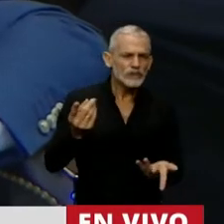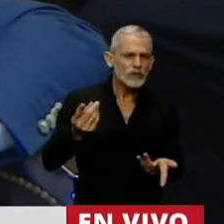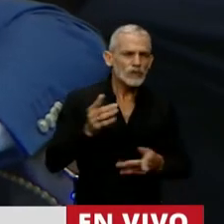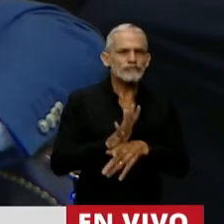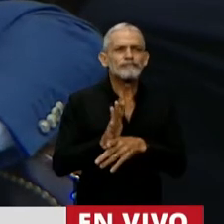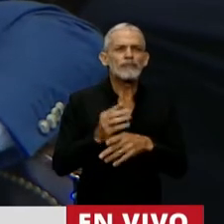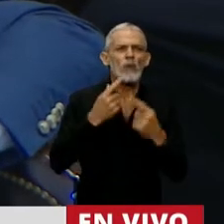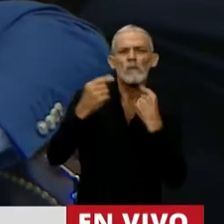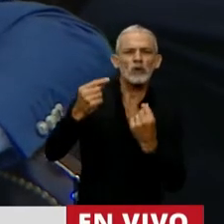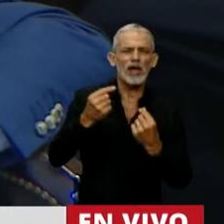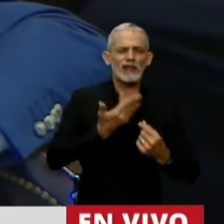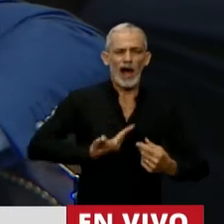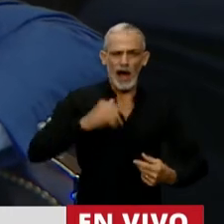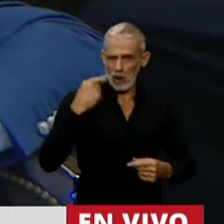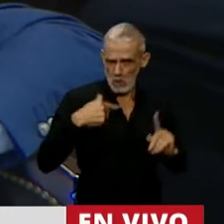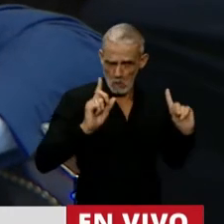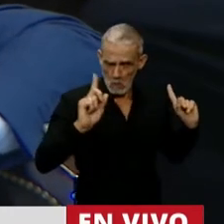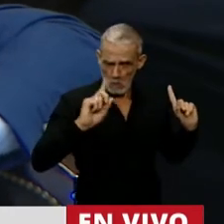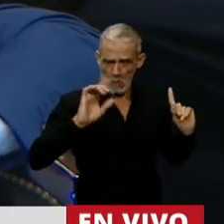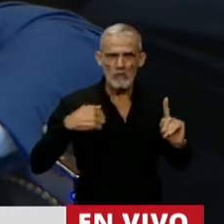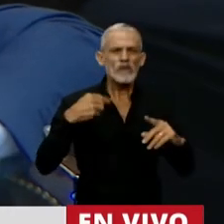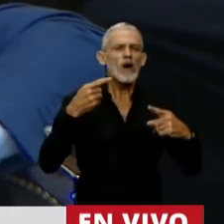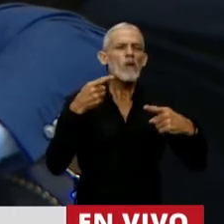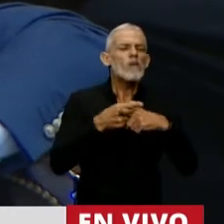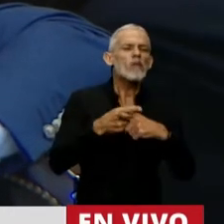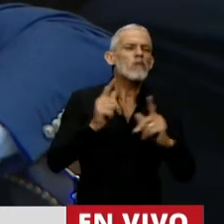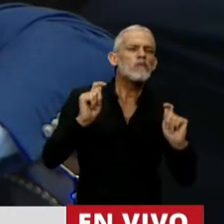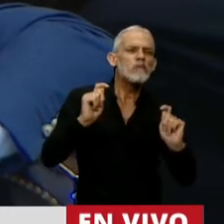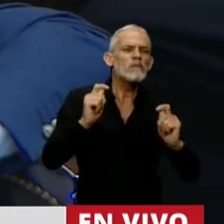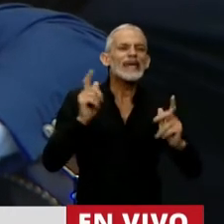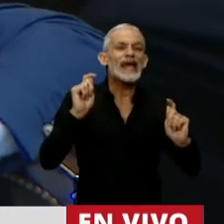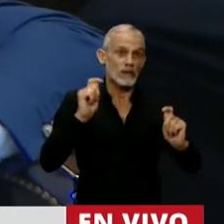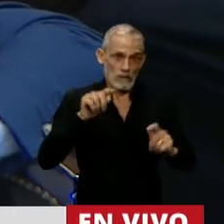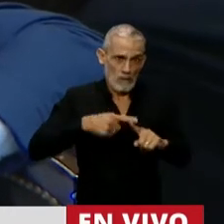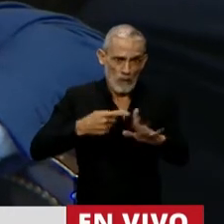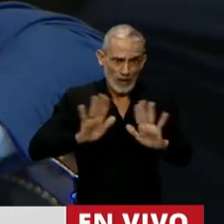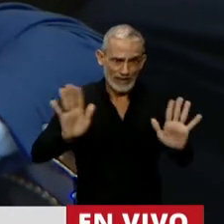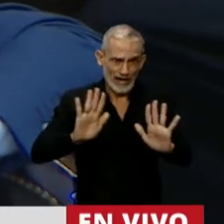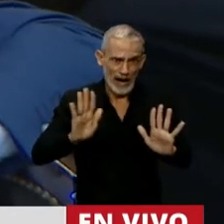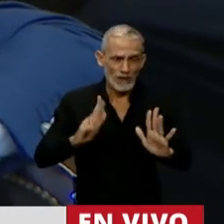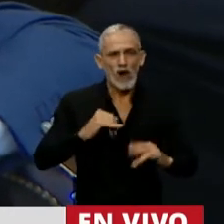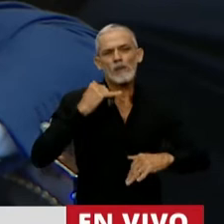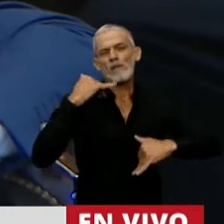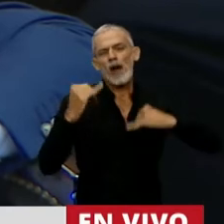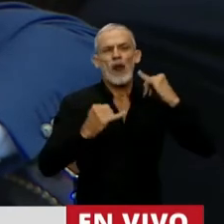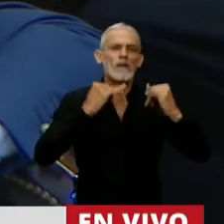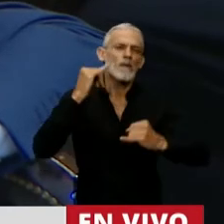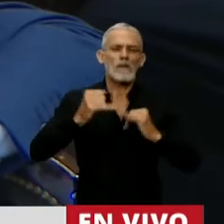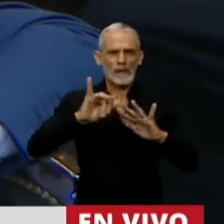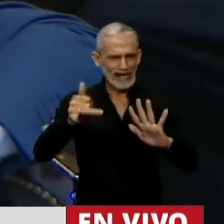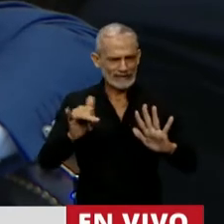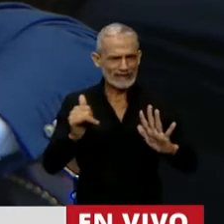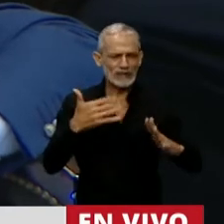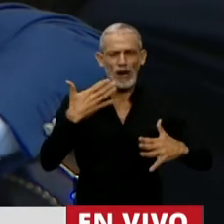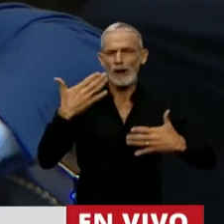al oficialismo es una interpelación a la política presidente y cuando acá se plantea que la solución es la prevención